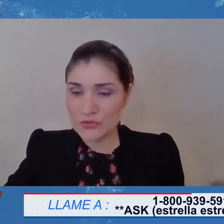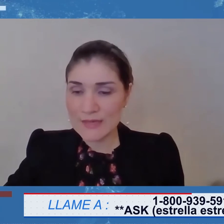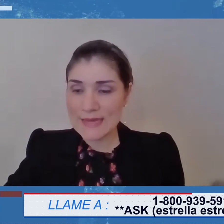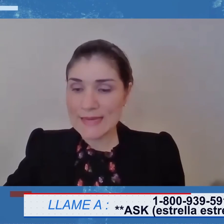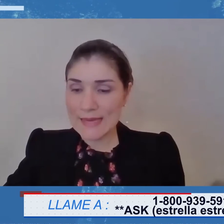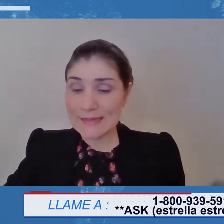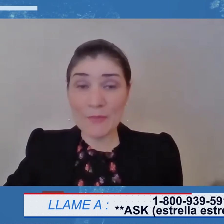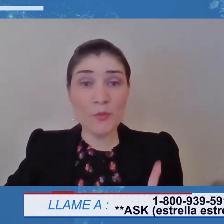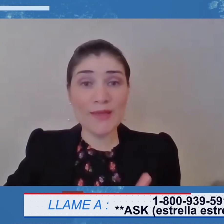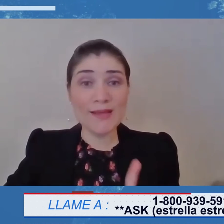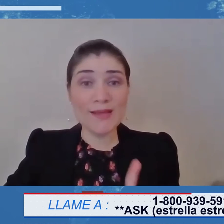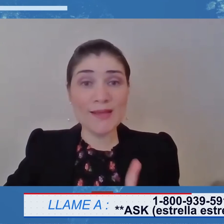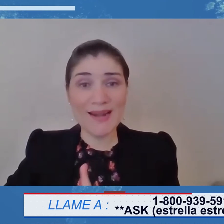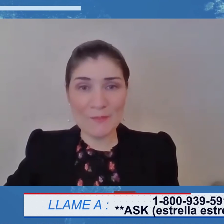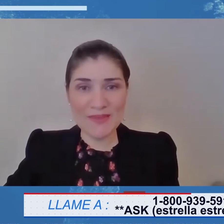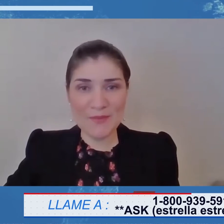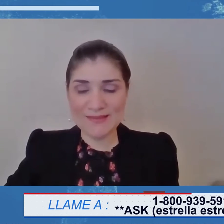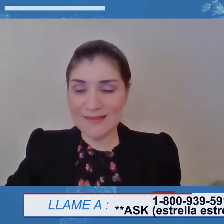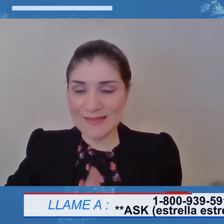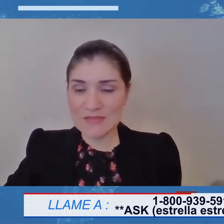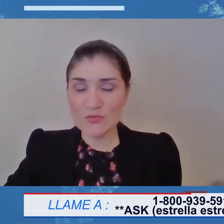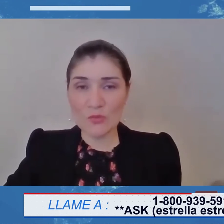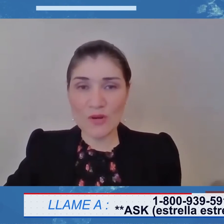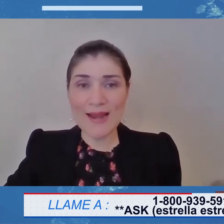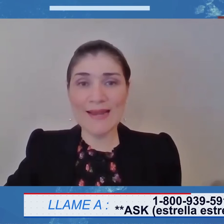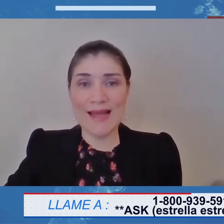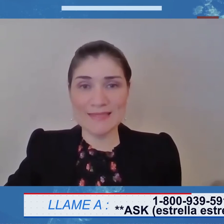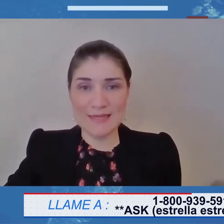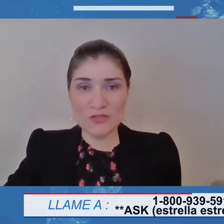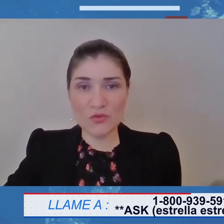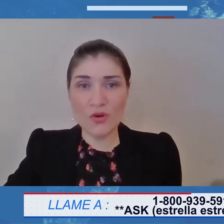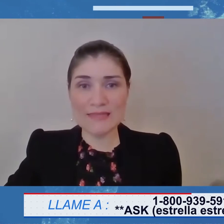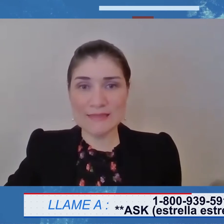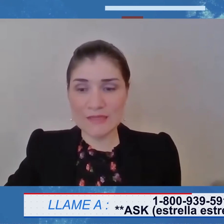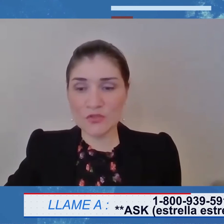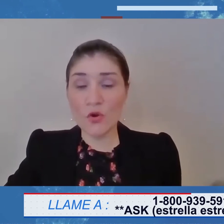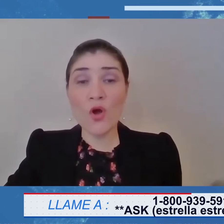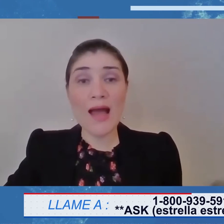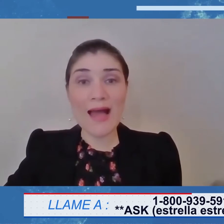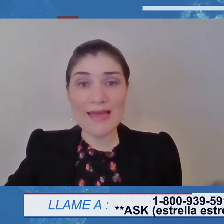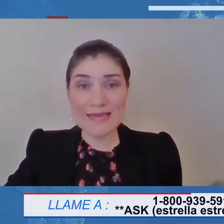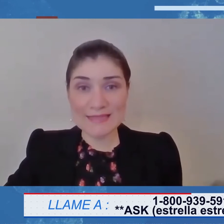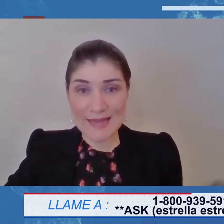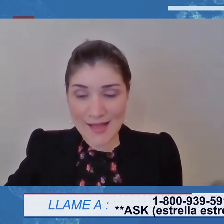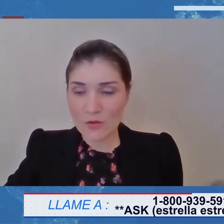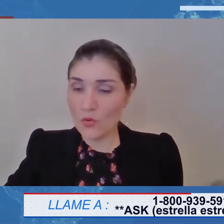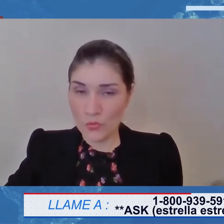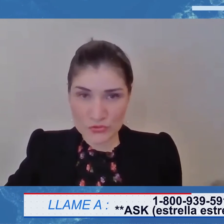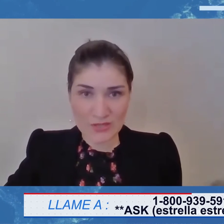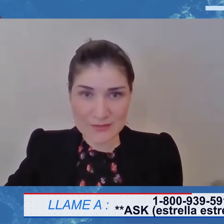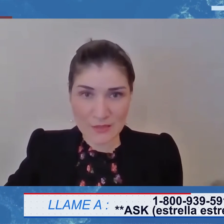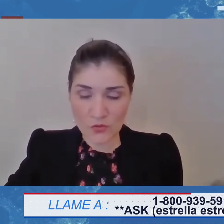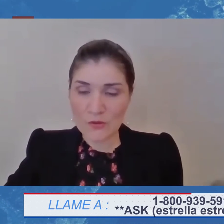También pueden llamar rápidamente desde su celular al asterisco, asterisco, a-s-k